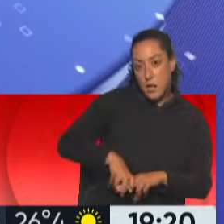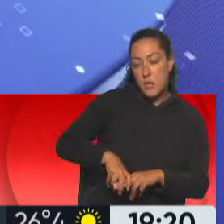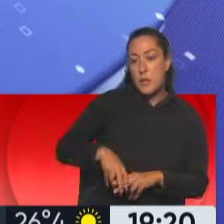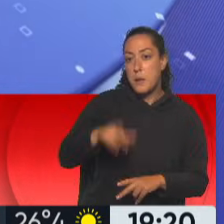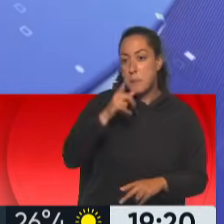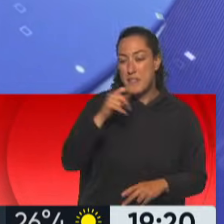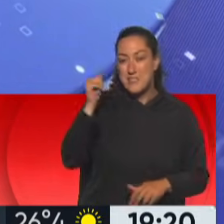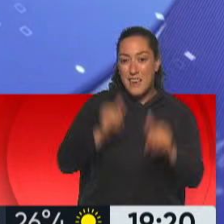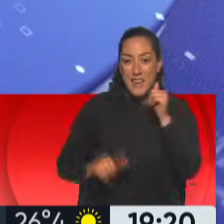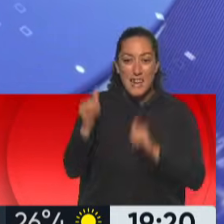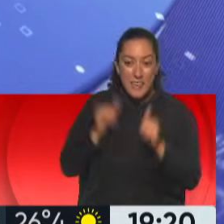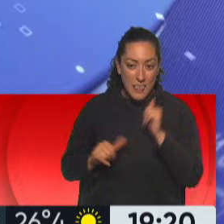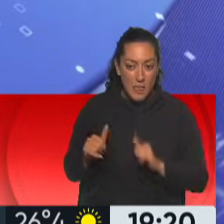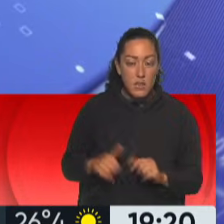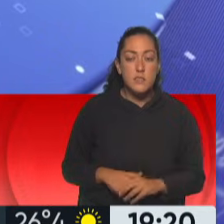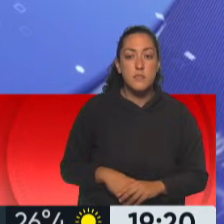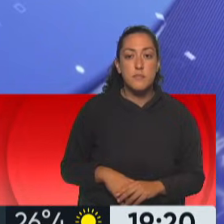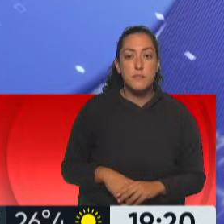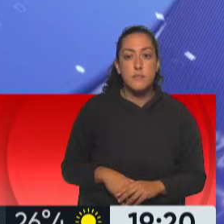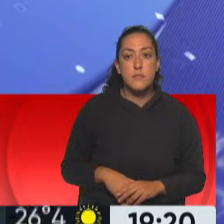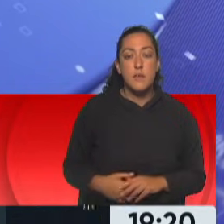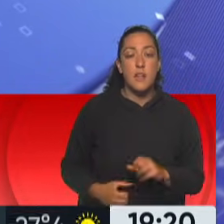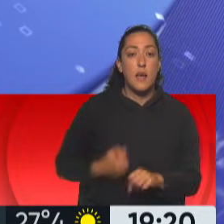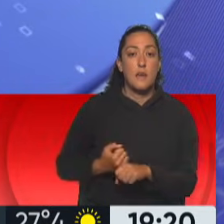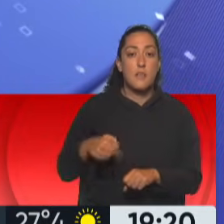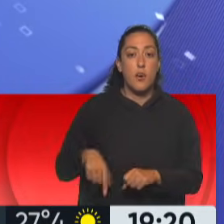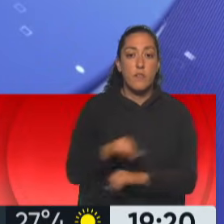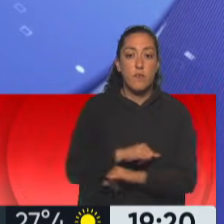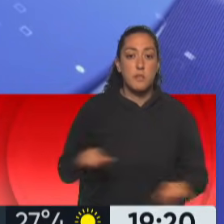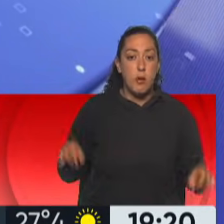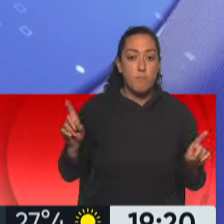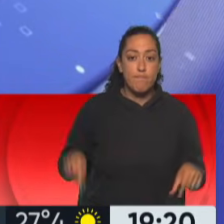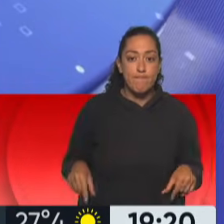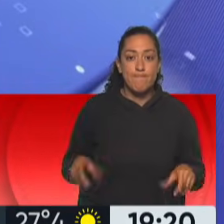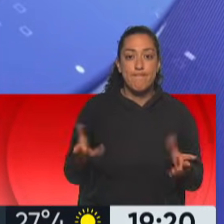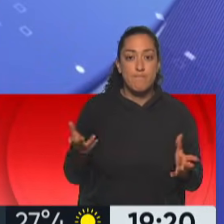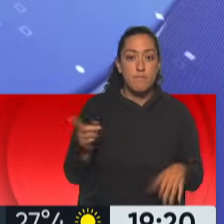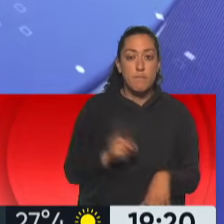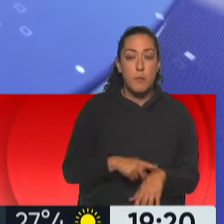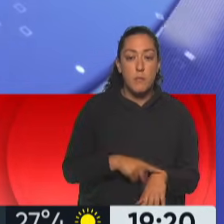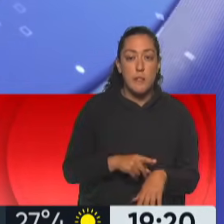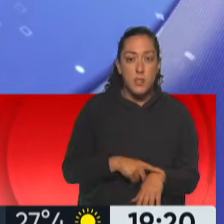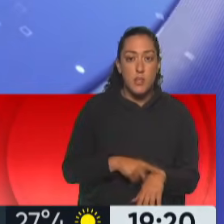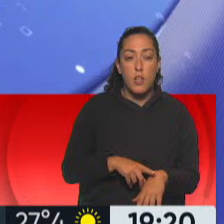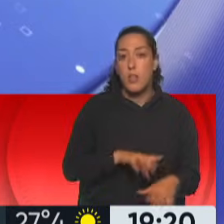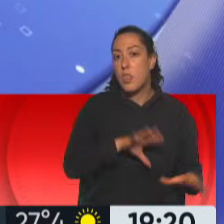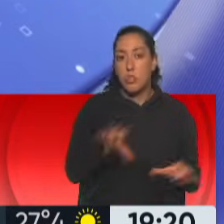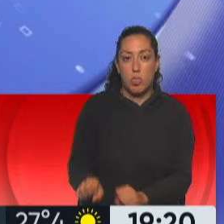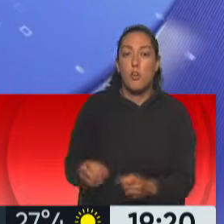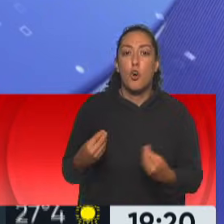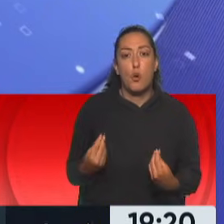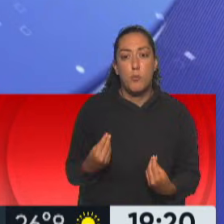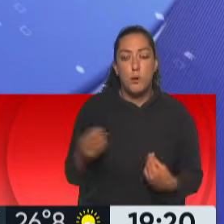algunas heridas. Con esto quiero decir que todavía no se conoce, por ejemplo, no se vieron ninguna herida en el imagen momento de la extracción de ella. No se vio